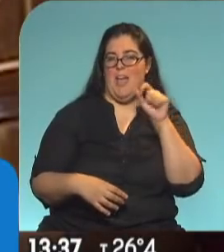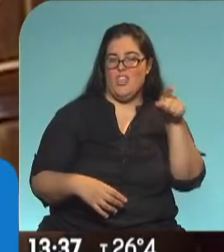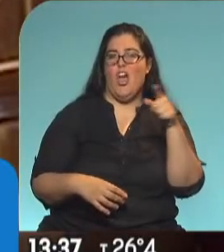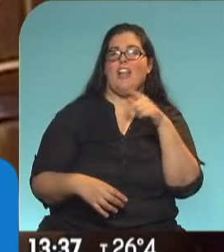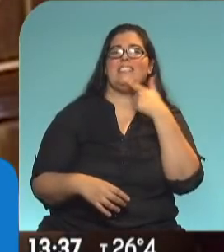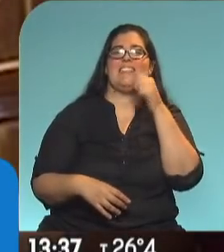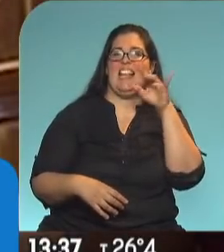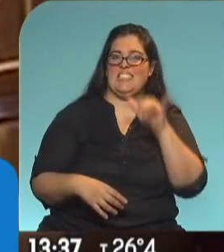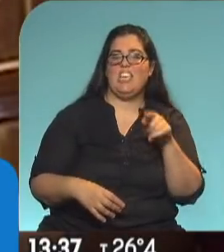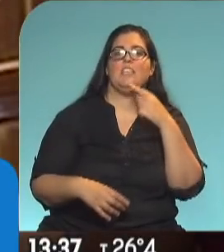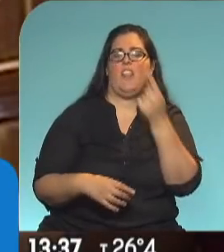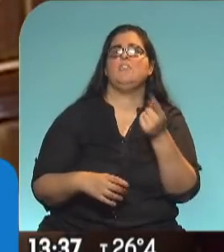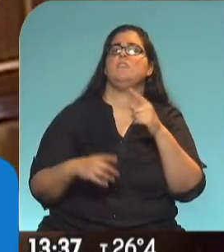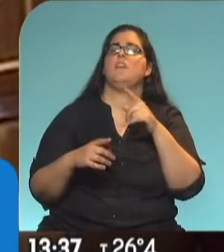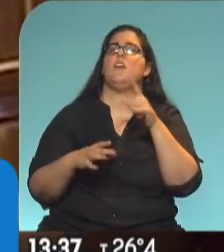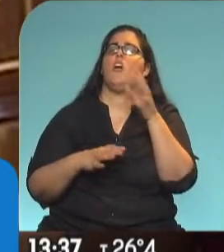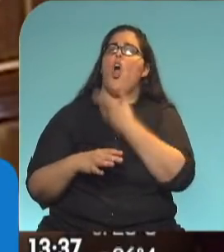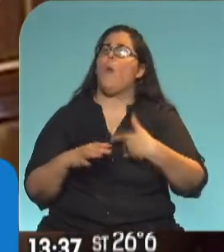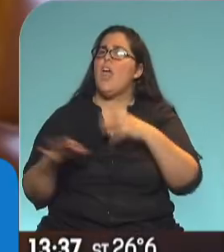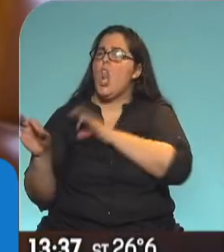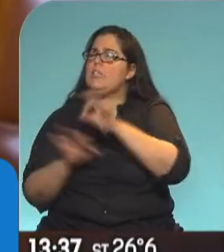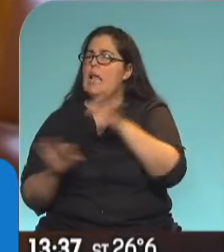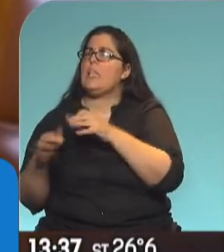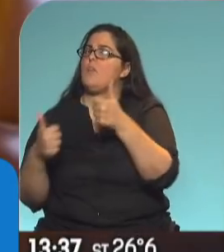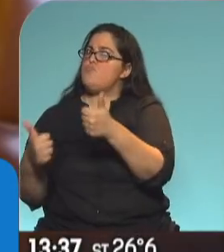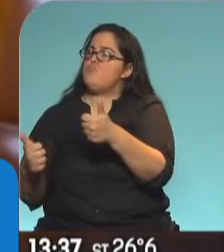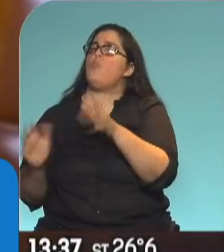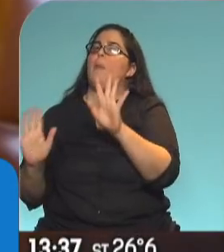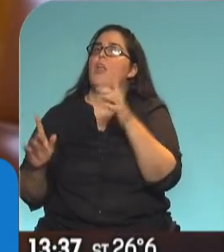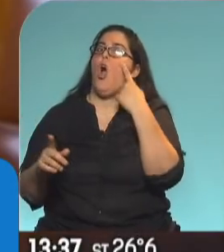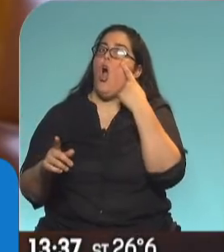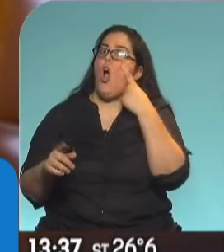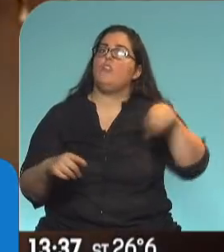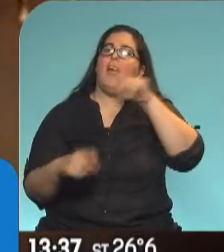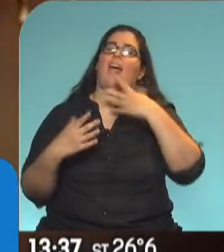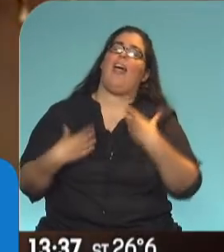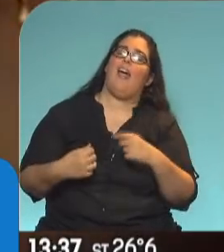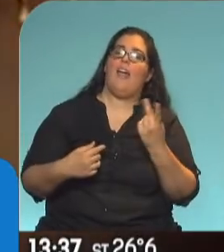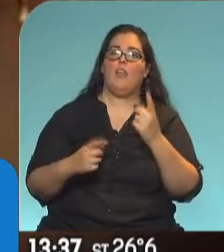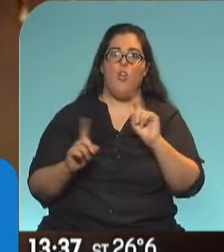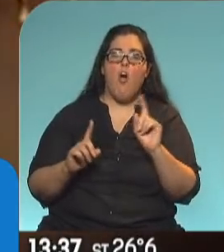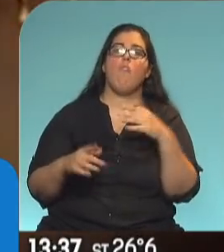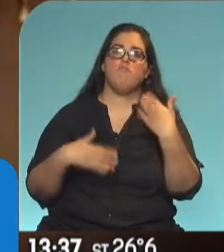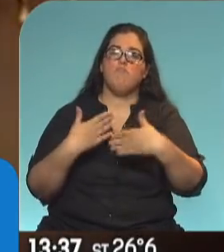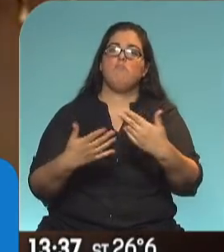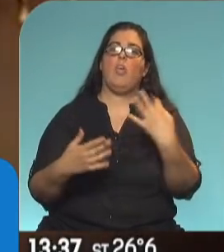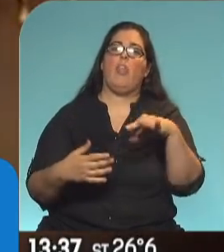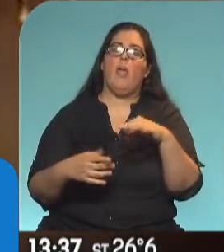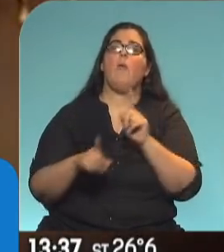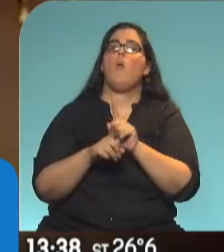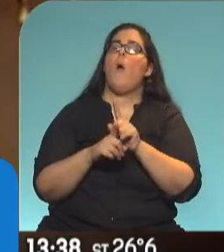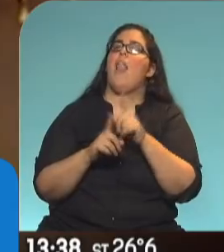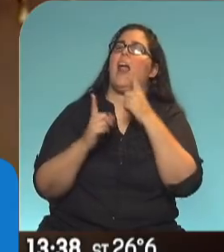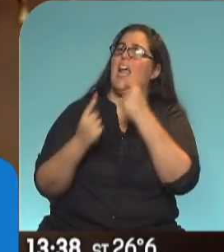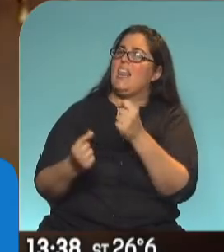la estrategia estatal, aunque llamó a no bajar la guardia. La oposición criticó el tono triunfalista del líder del PSOE